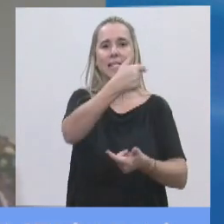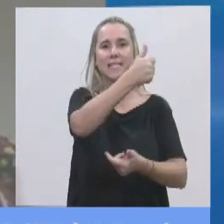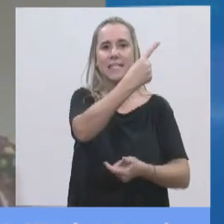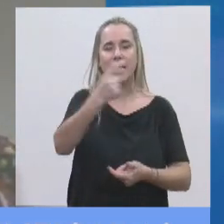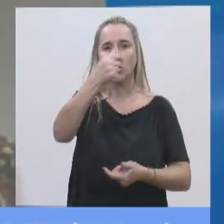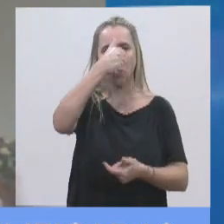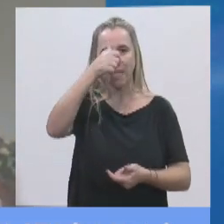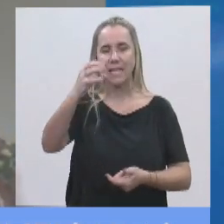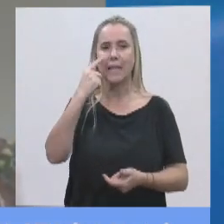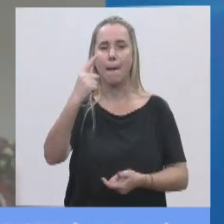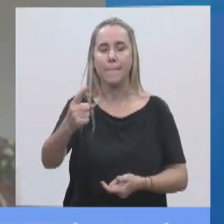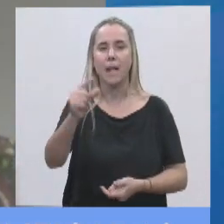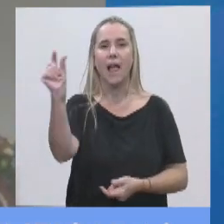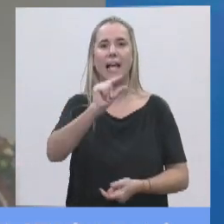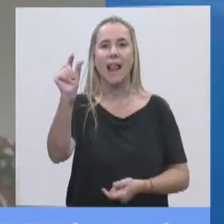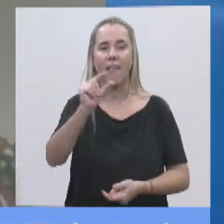160.000 créditos UBA,